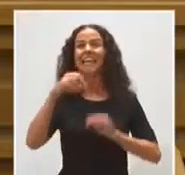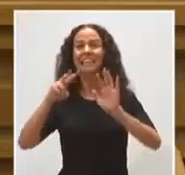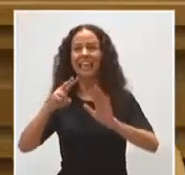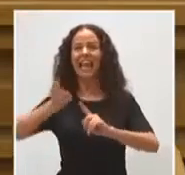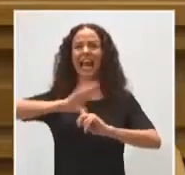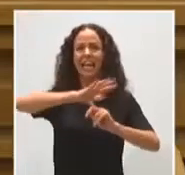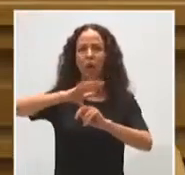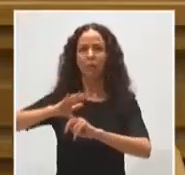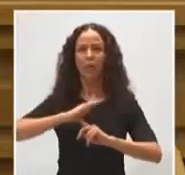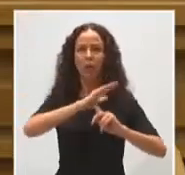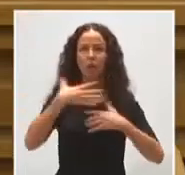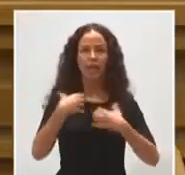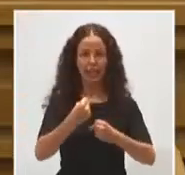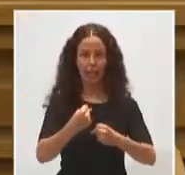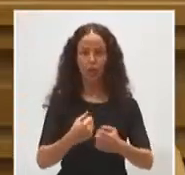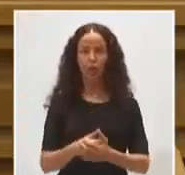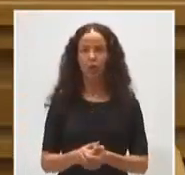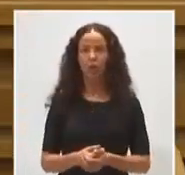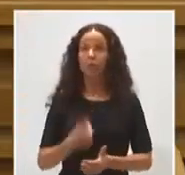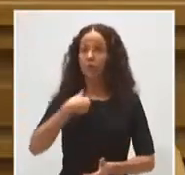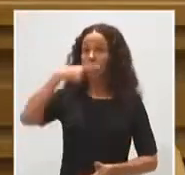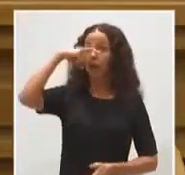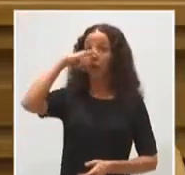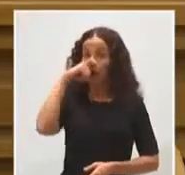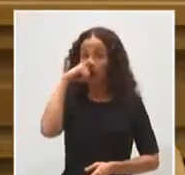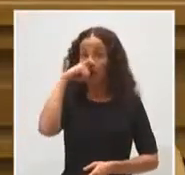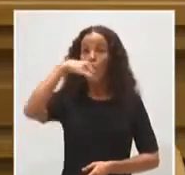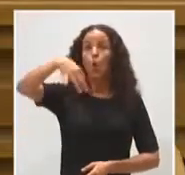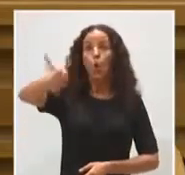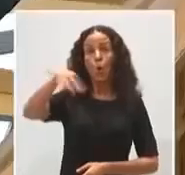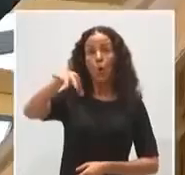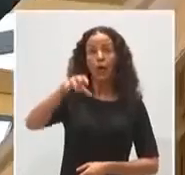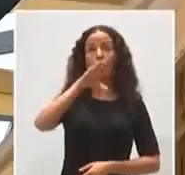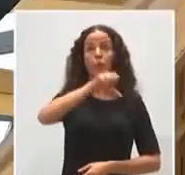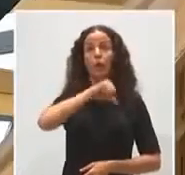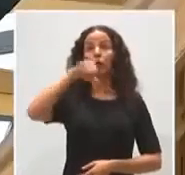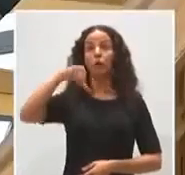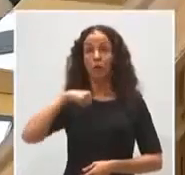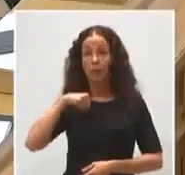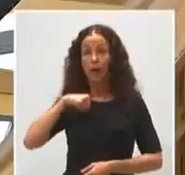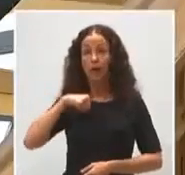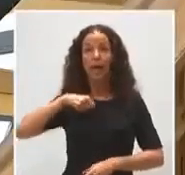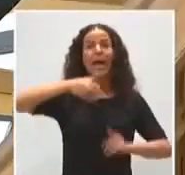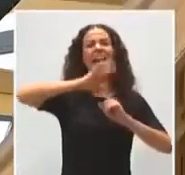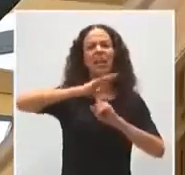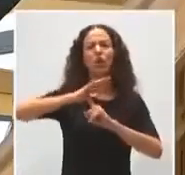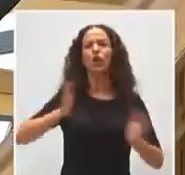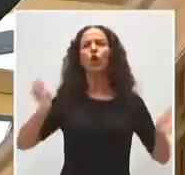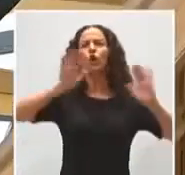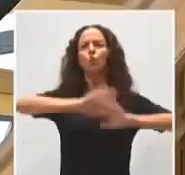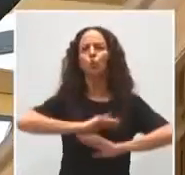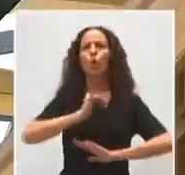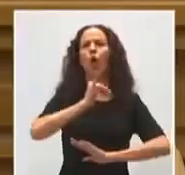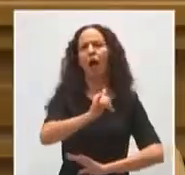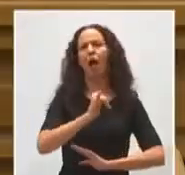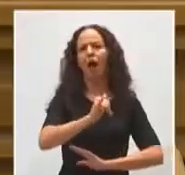sanitario que es recuerdo sigue siendo esta región la única que en la península lo tiene también nocturno cerca